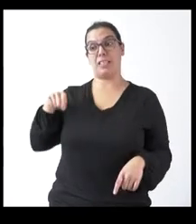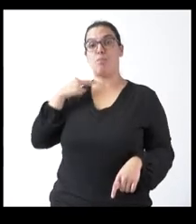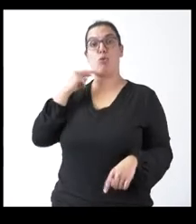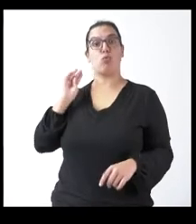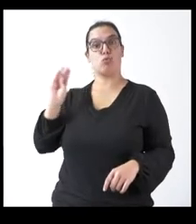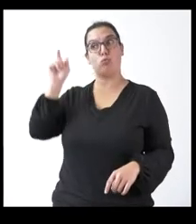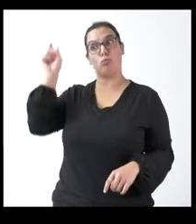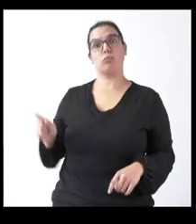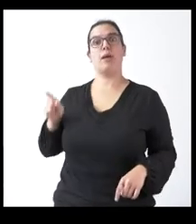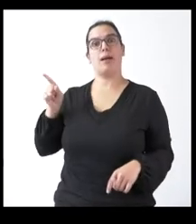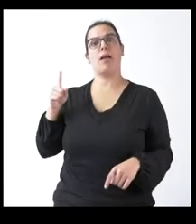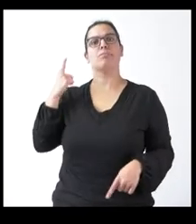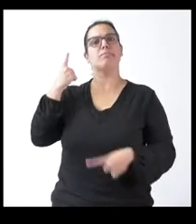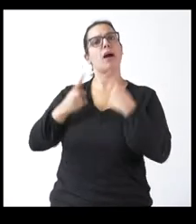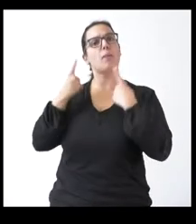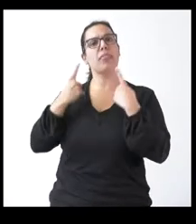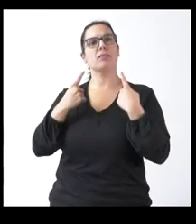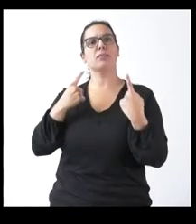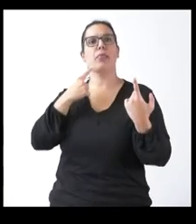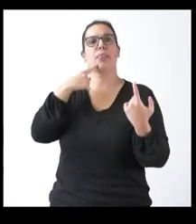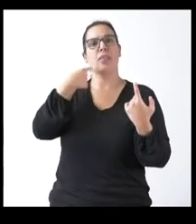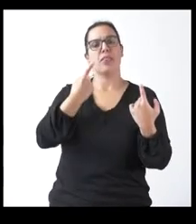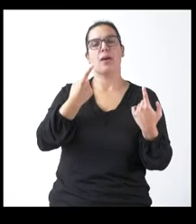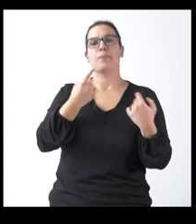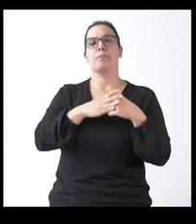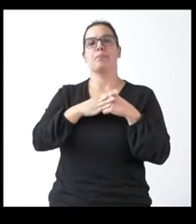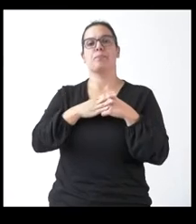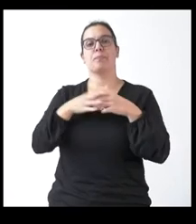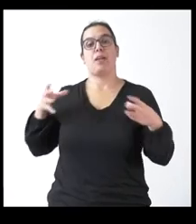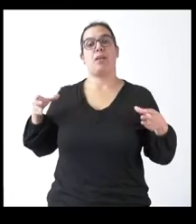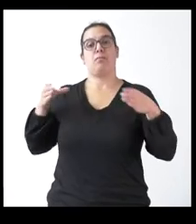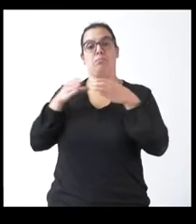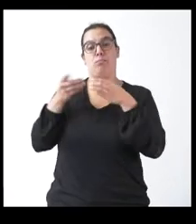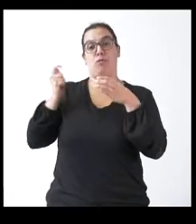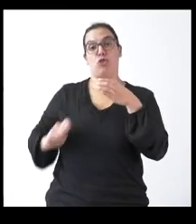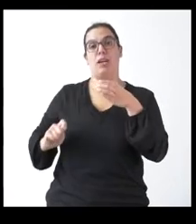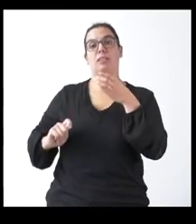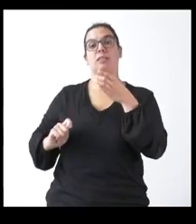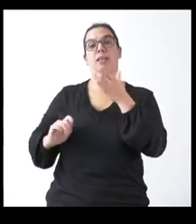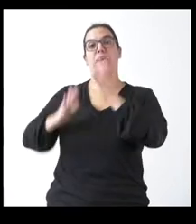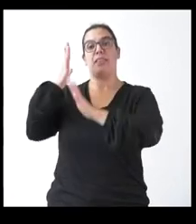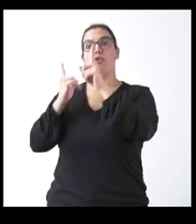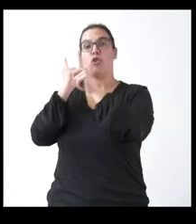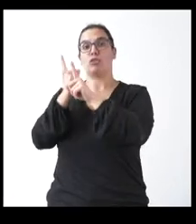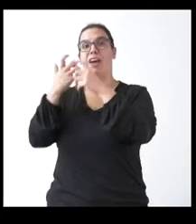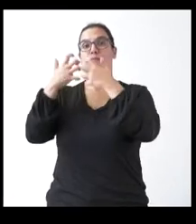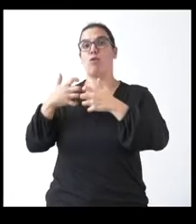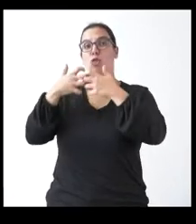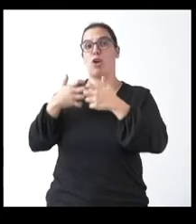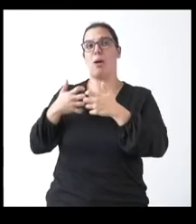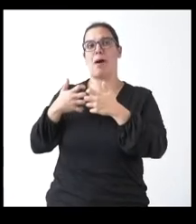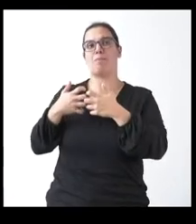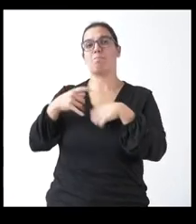algún momento llegó a decir que el operativo anti incendios funcionaba peor de lo que debería porque